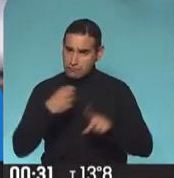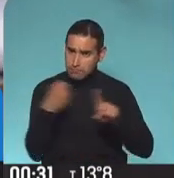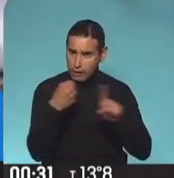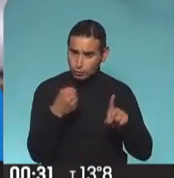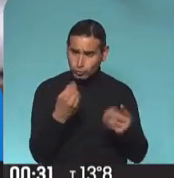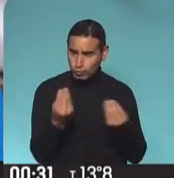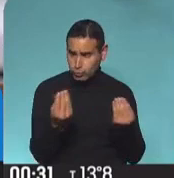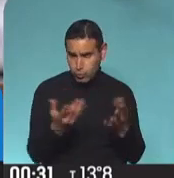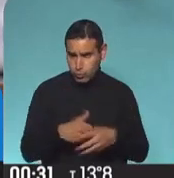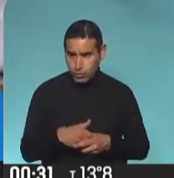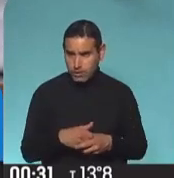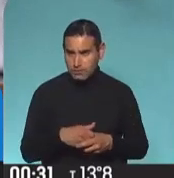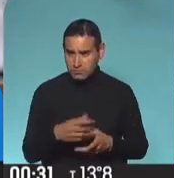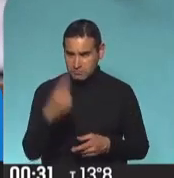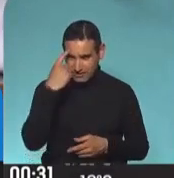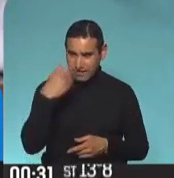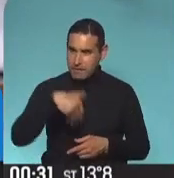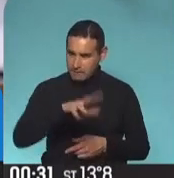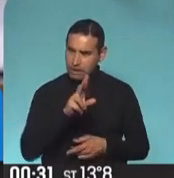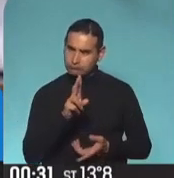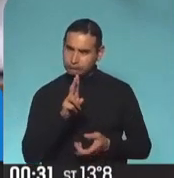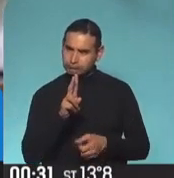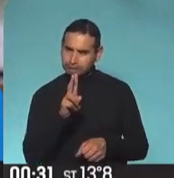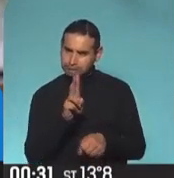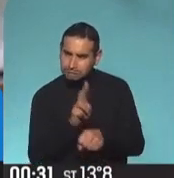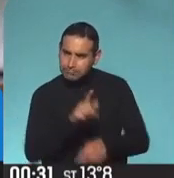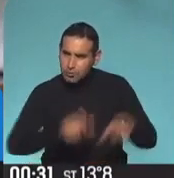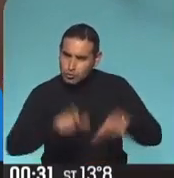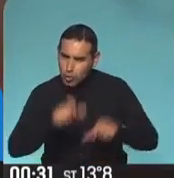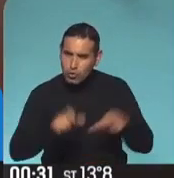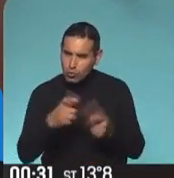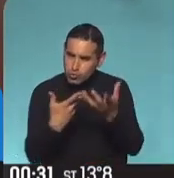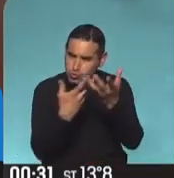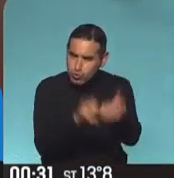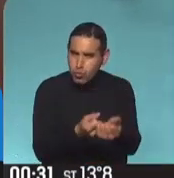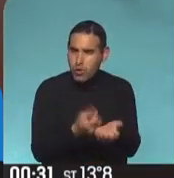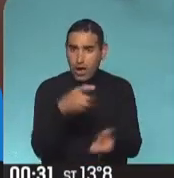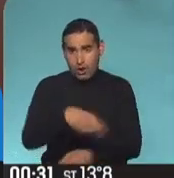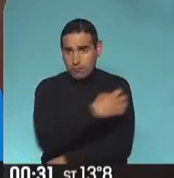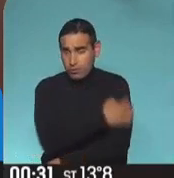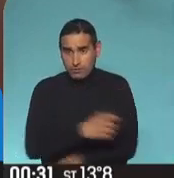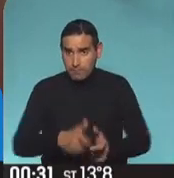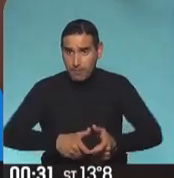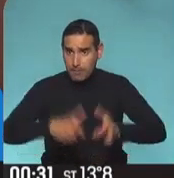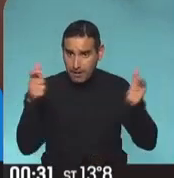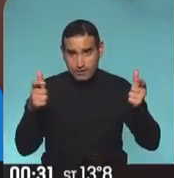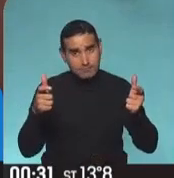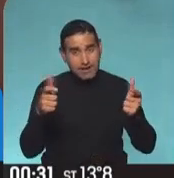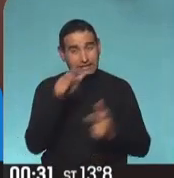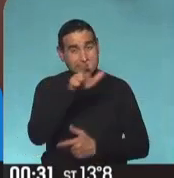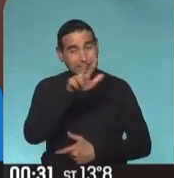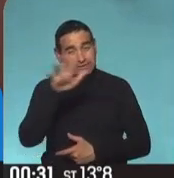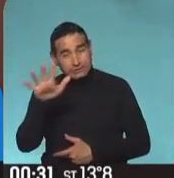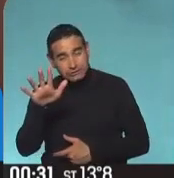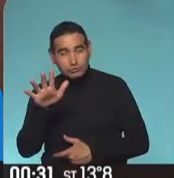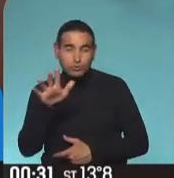alimentaria? ¿Realmente va a contener la situación en este nivel que tenemos de pobreza? Andaríamos por un